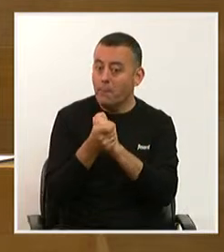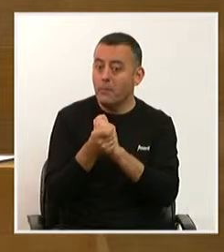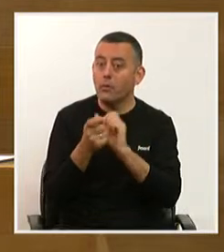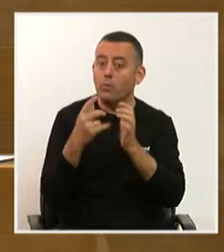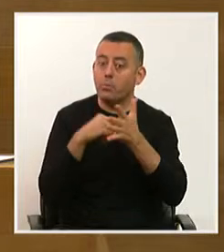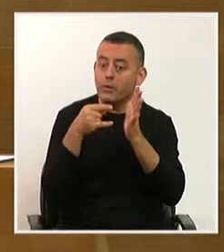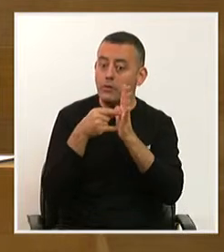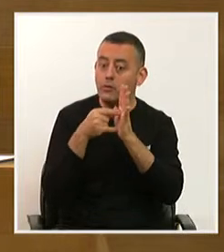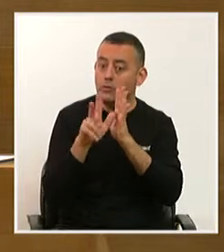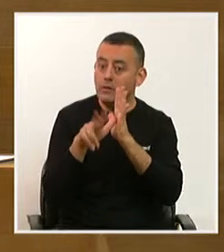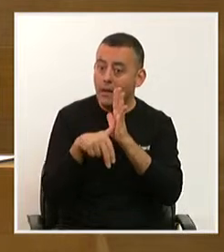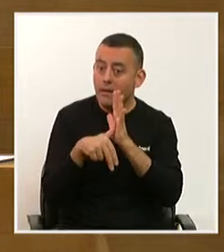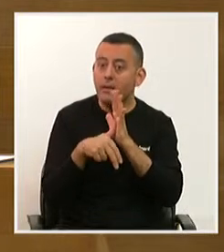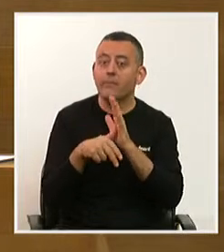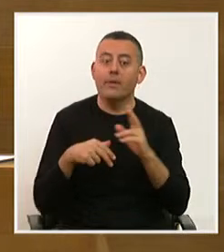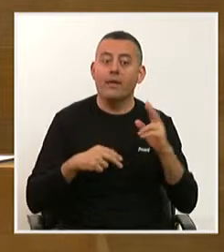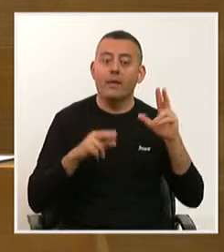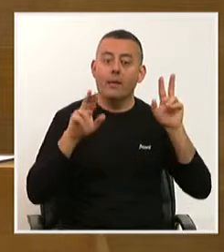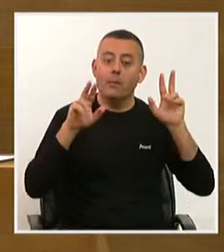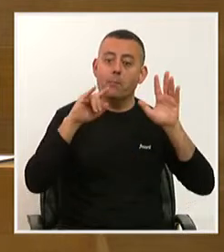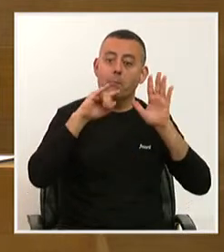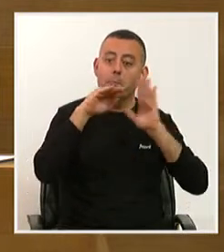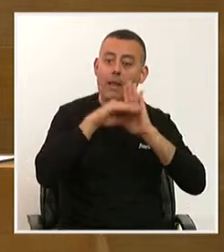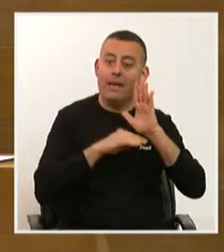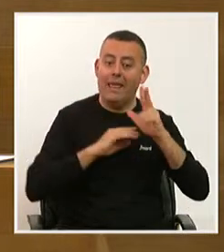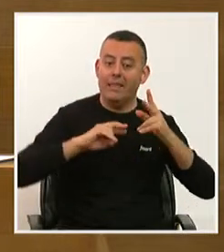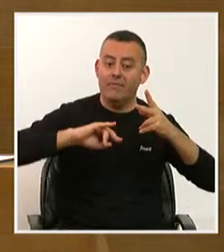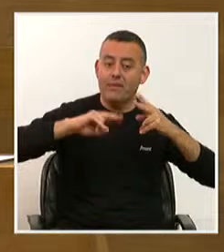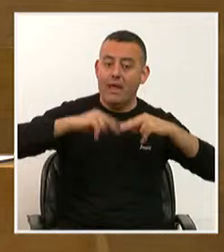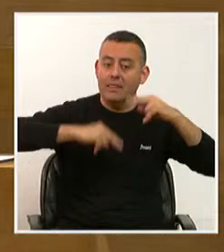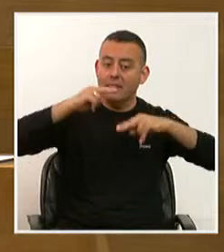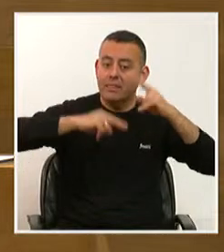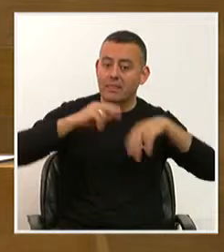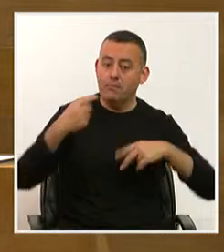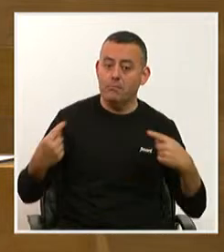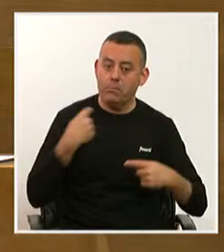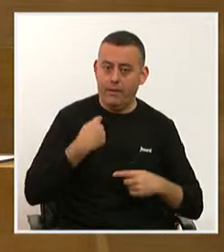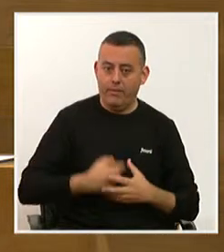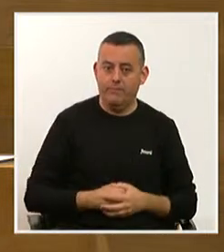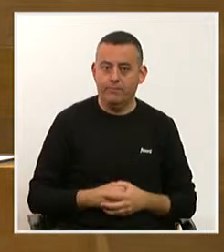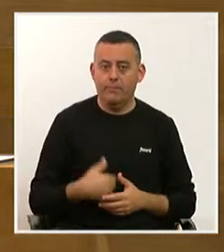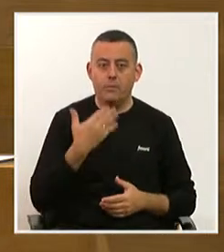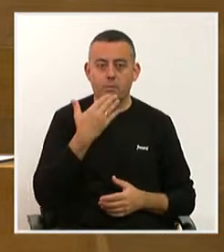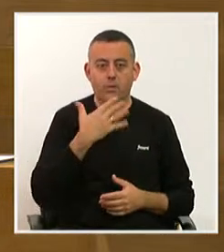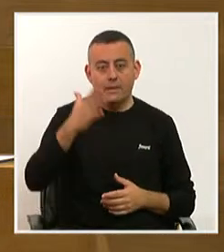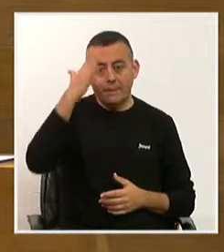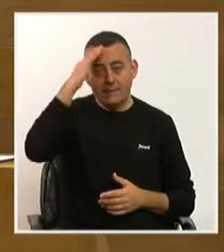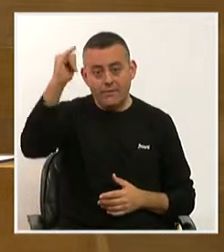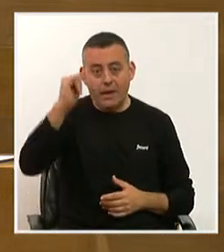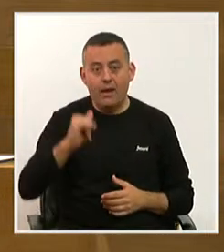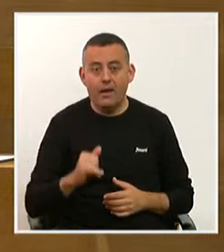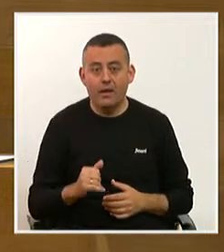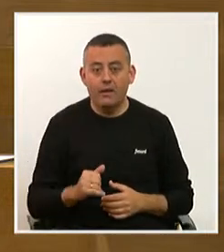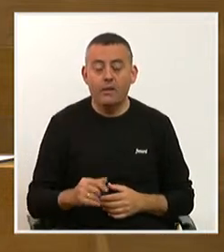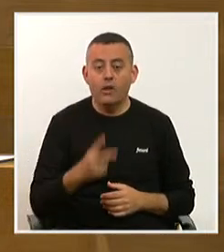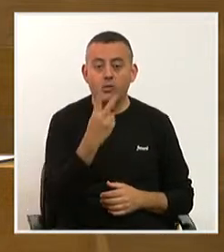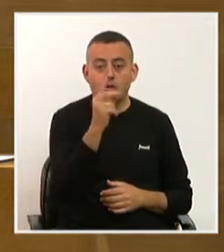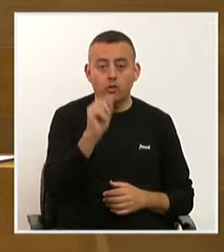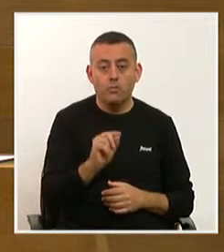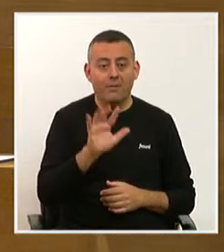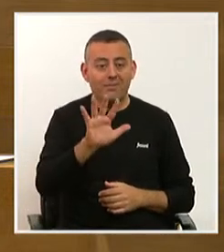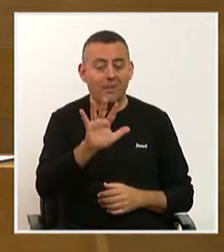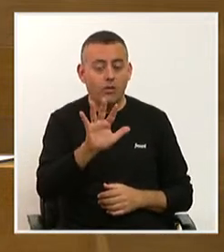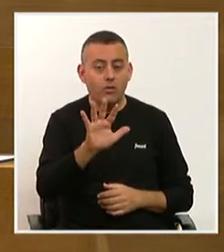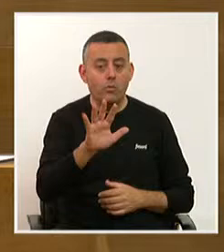han comul del popular y vo que rar 25 milos